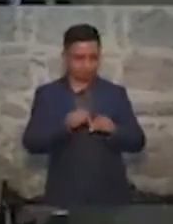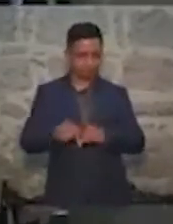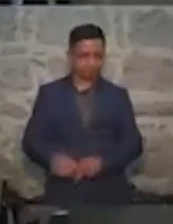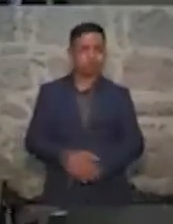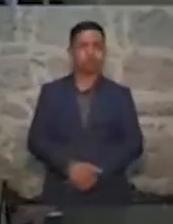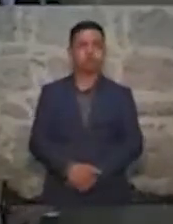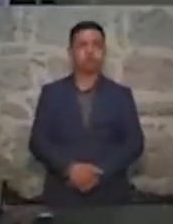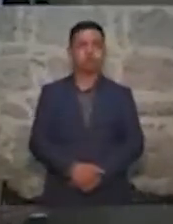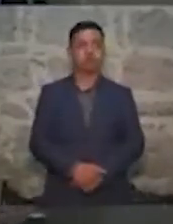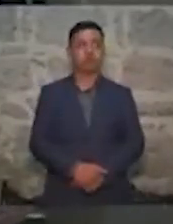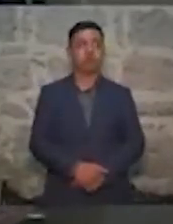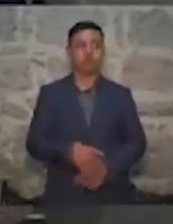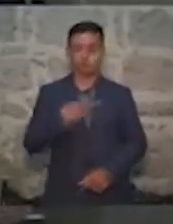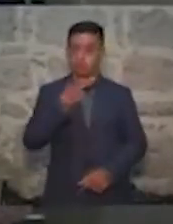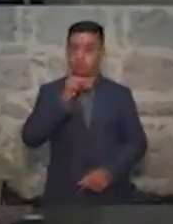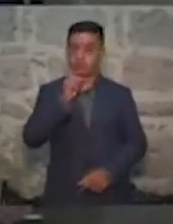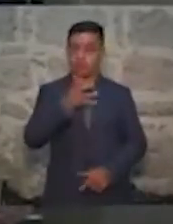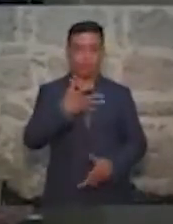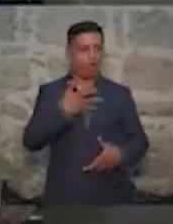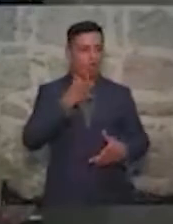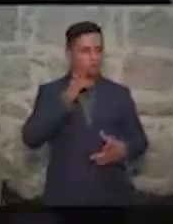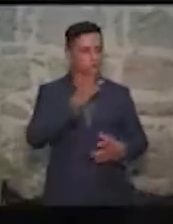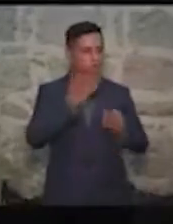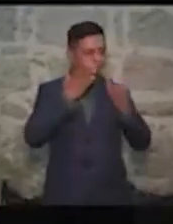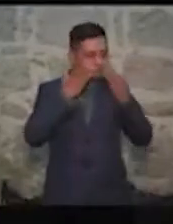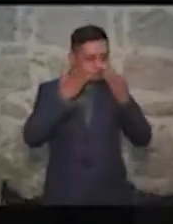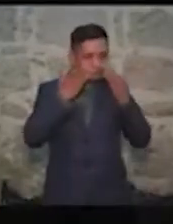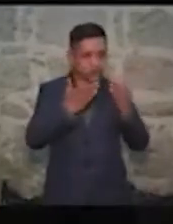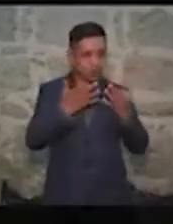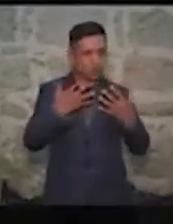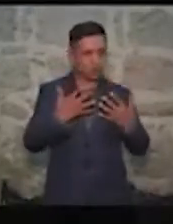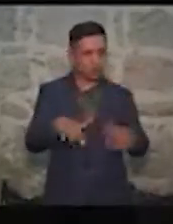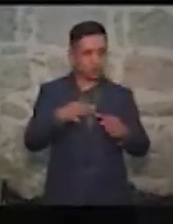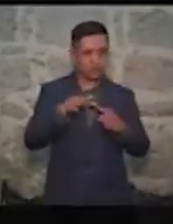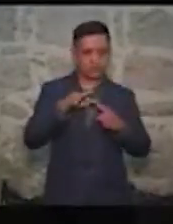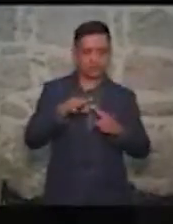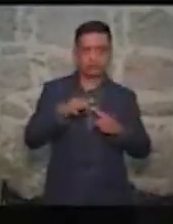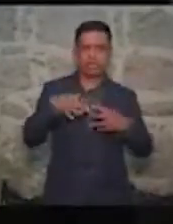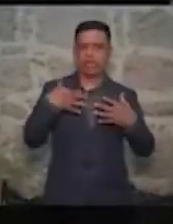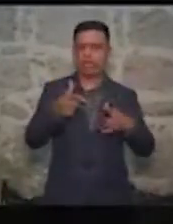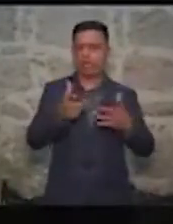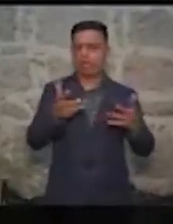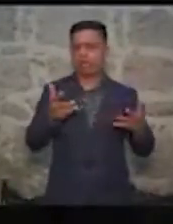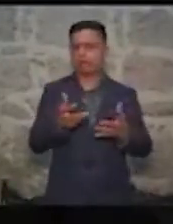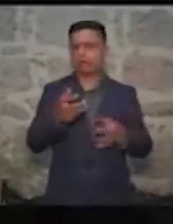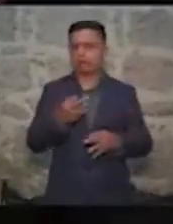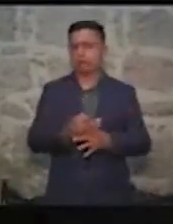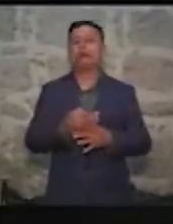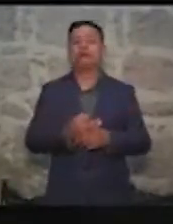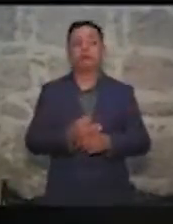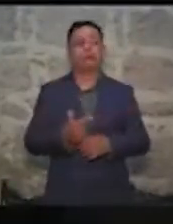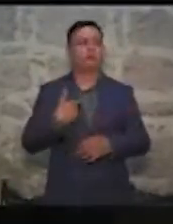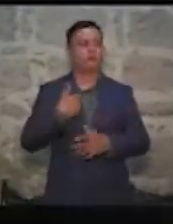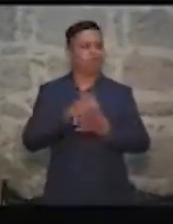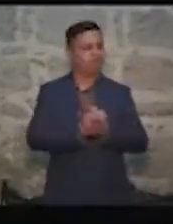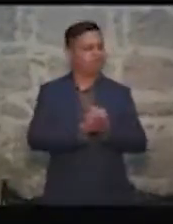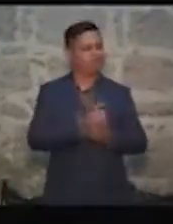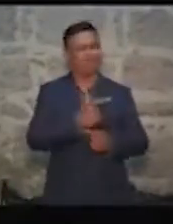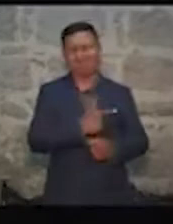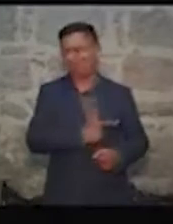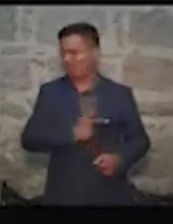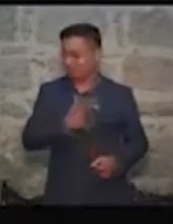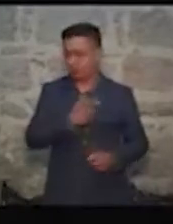Poncho, desde hace muchos años. Yo en el 2008 pude ser regidora y tal vez fue el cargo más sencillo que he tenido en mi carrera